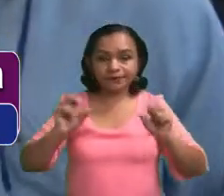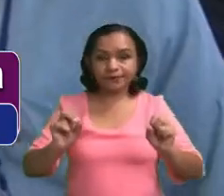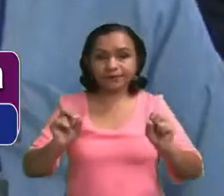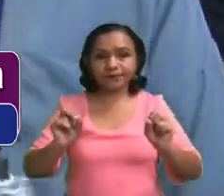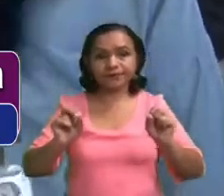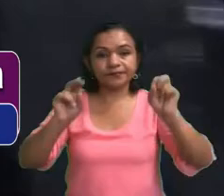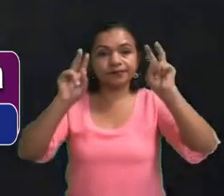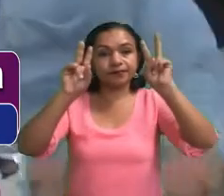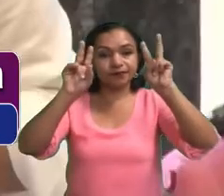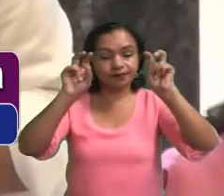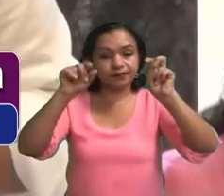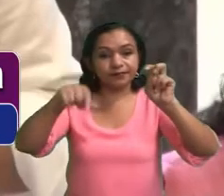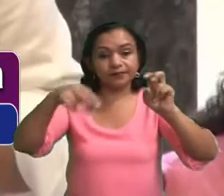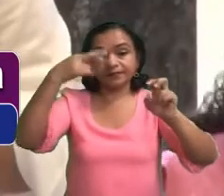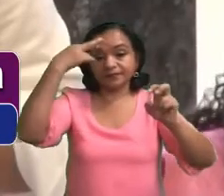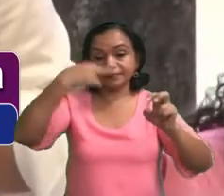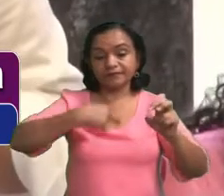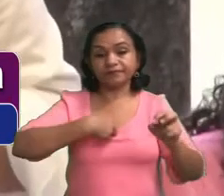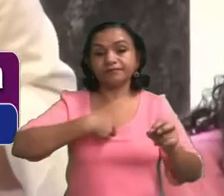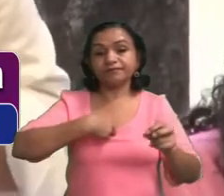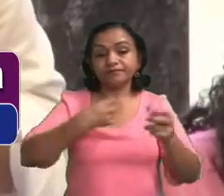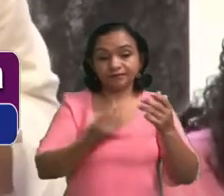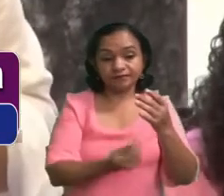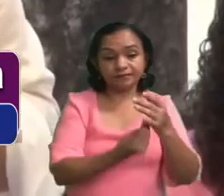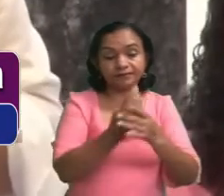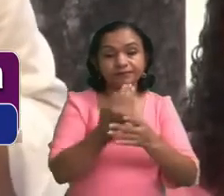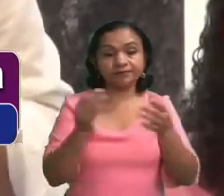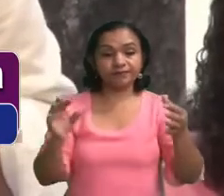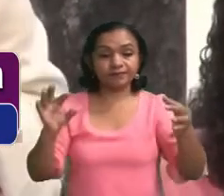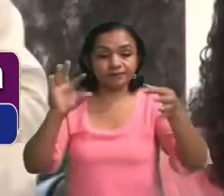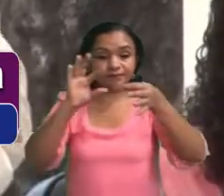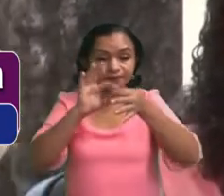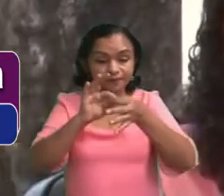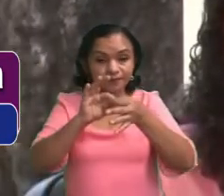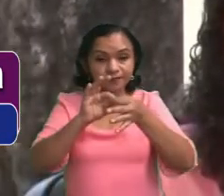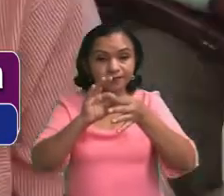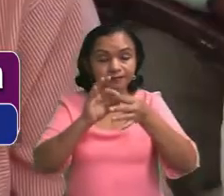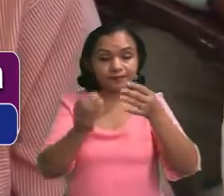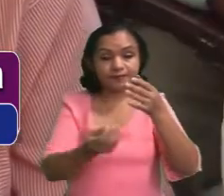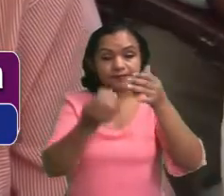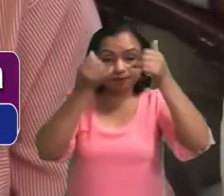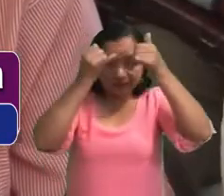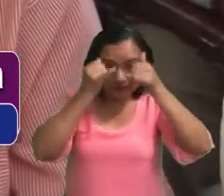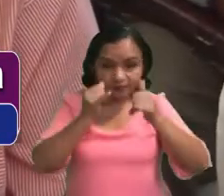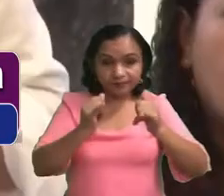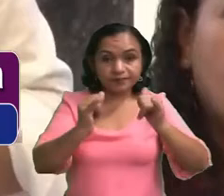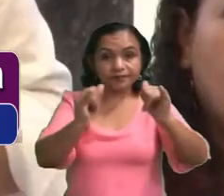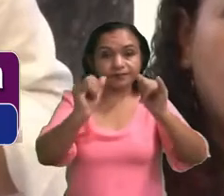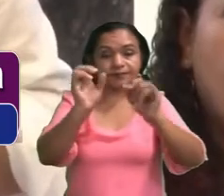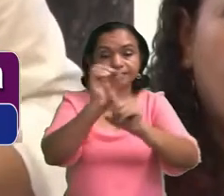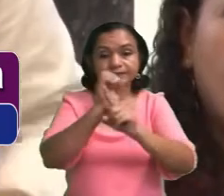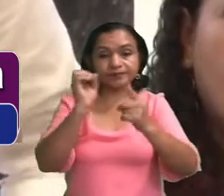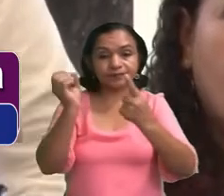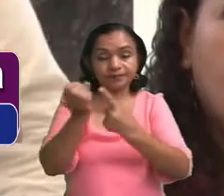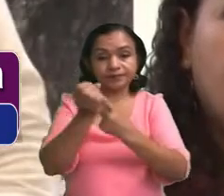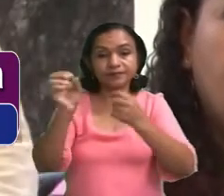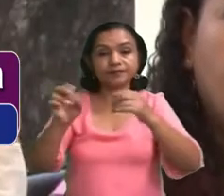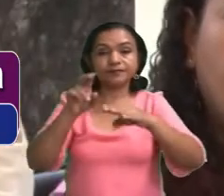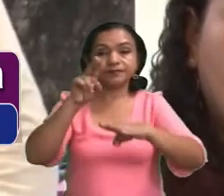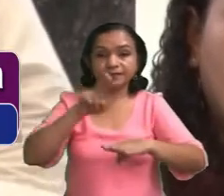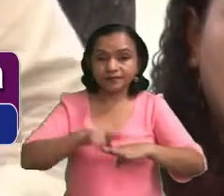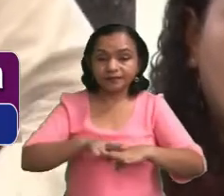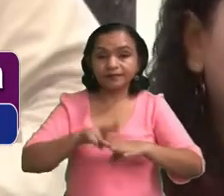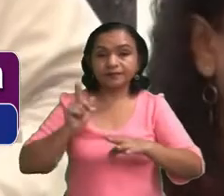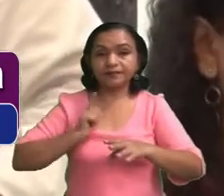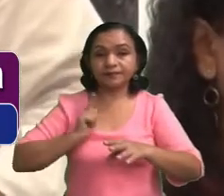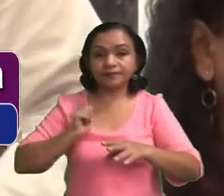los que descansa esta producción. La Unión Nacional de Agricultores y Ganaderos, que es una organización de carácter nacional que